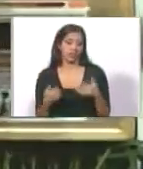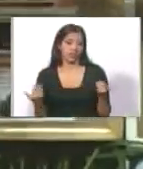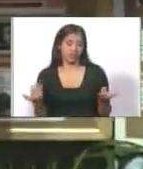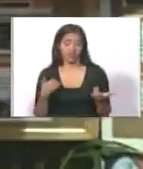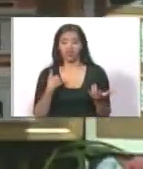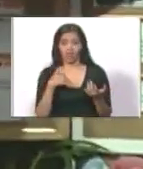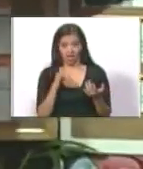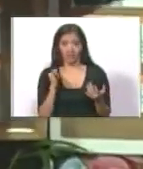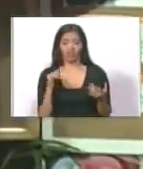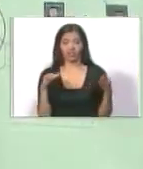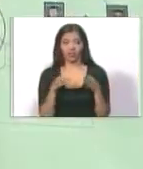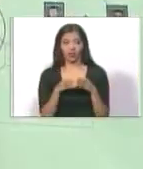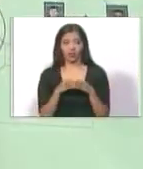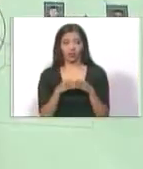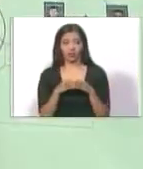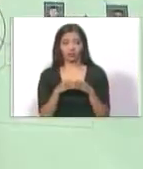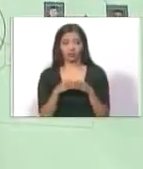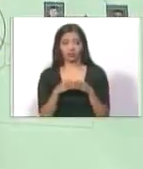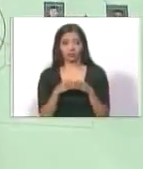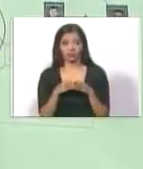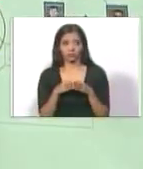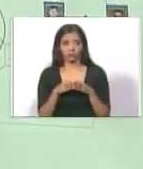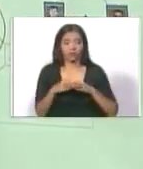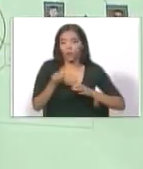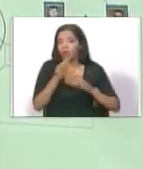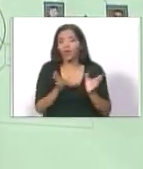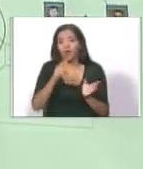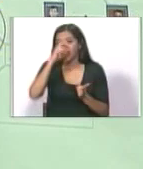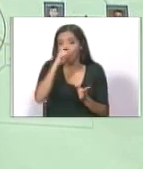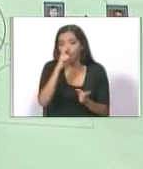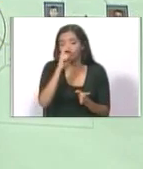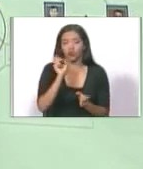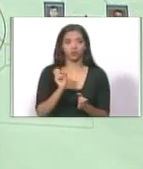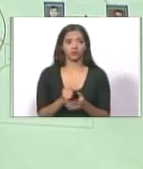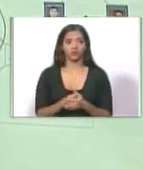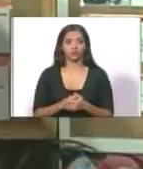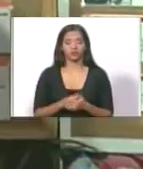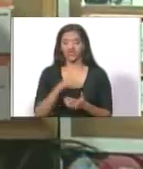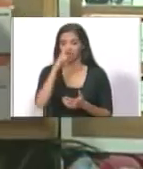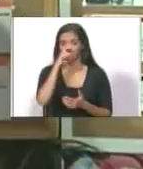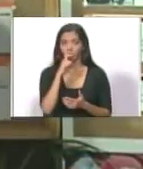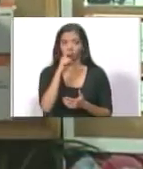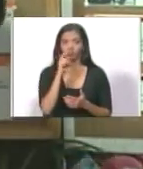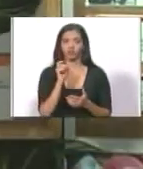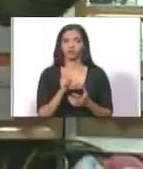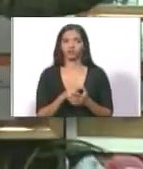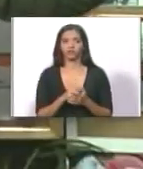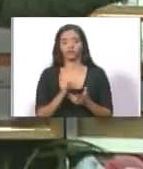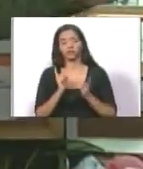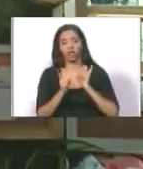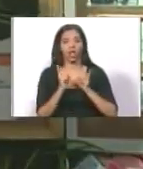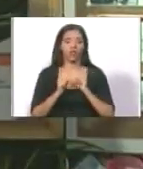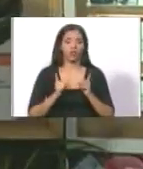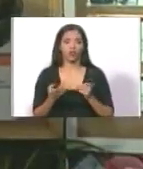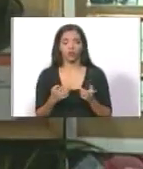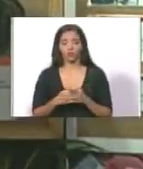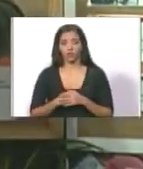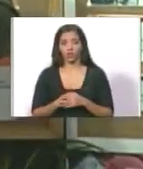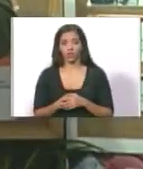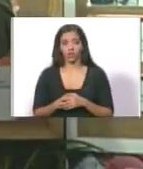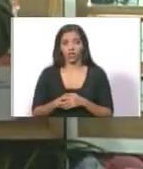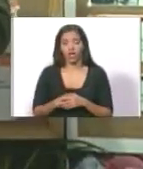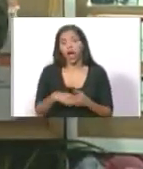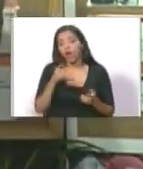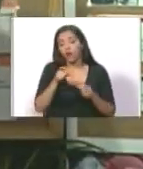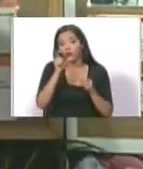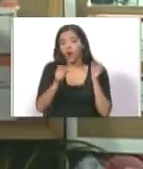esta, de este grupo? Ah, bueno, el odio. El odio. Quedan algunas raíces que no hemos nombrado aquí. Quedan los